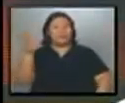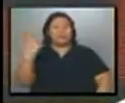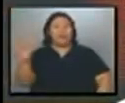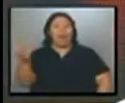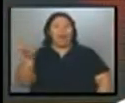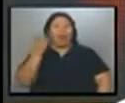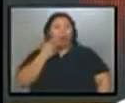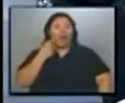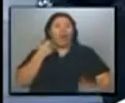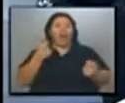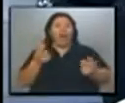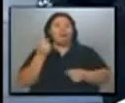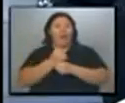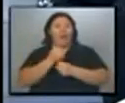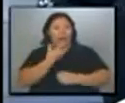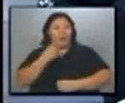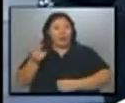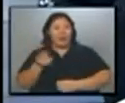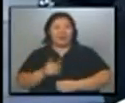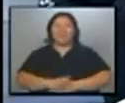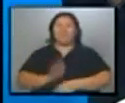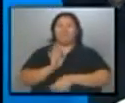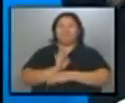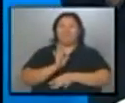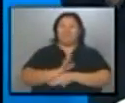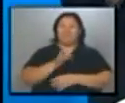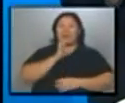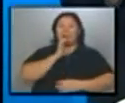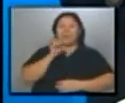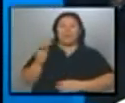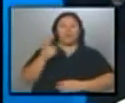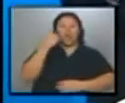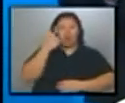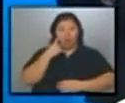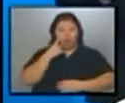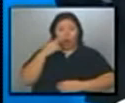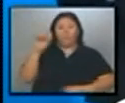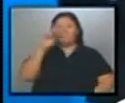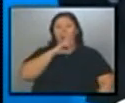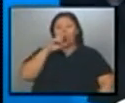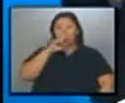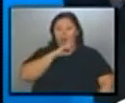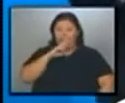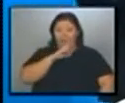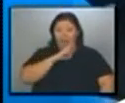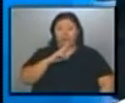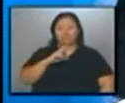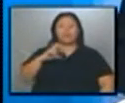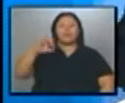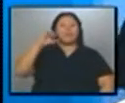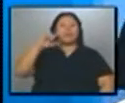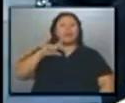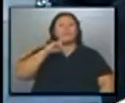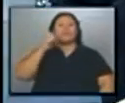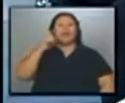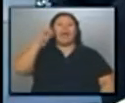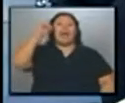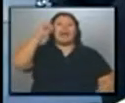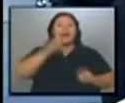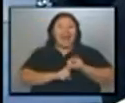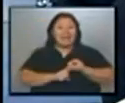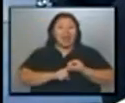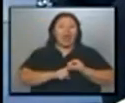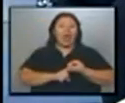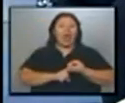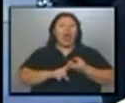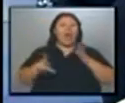sentido. Quiero decirles que Pampita no estaba casada con Vicuña. Obvio que Vicuña tiene obligaciones respecto de los hijos de Pampita. Claro. ¿Okay? Más